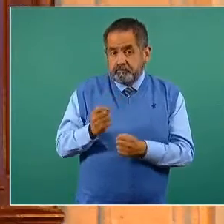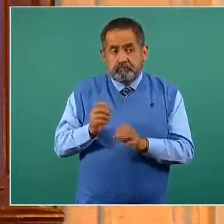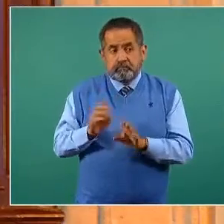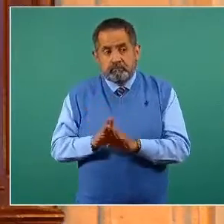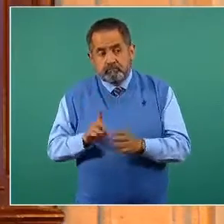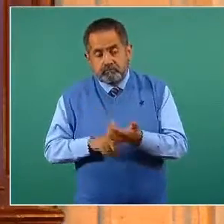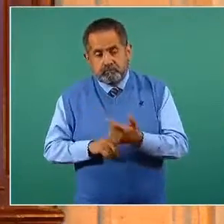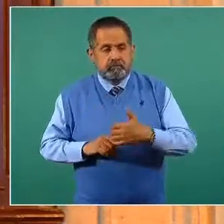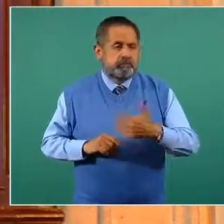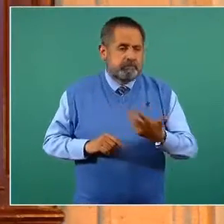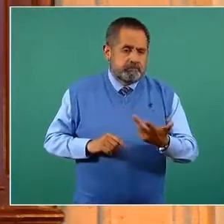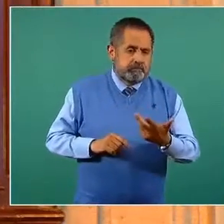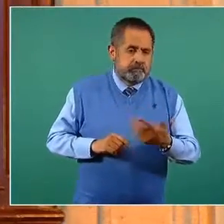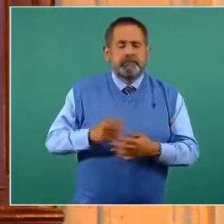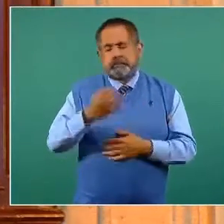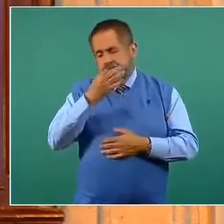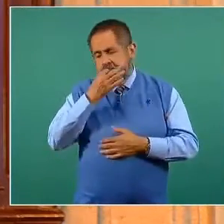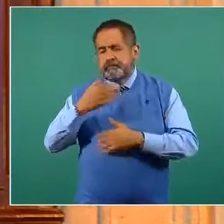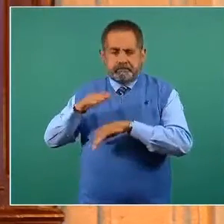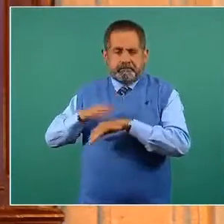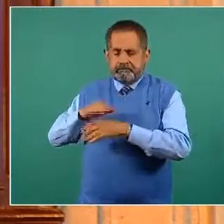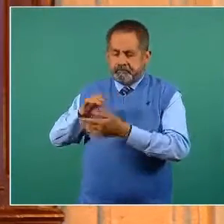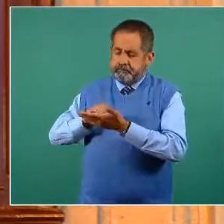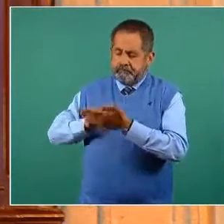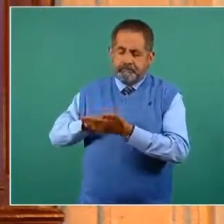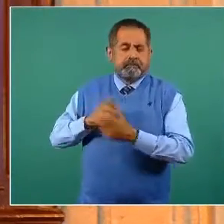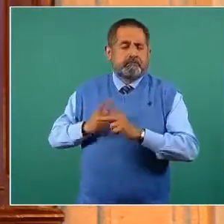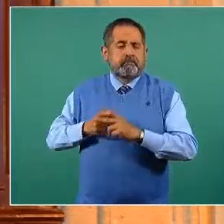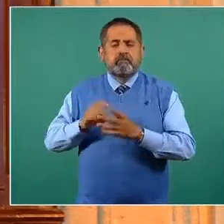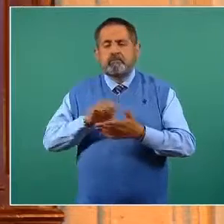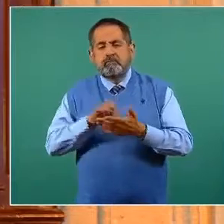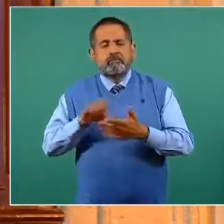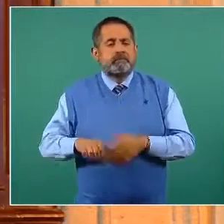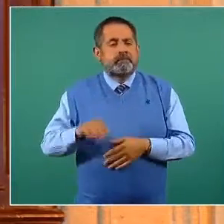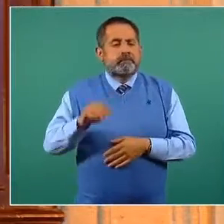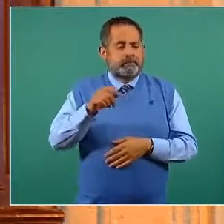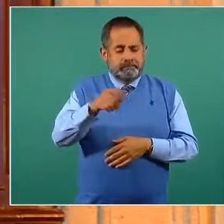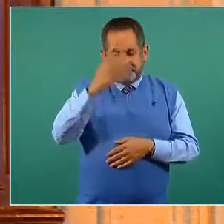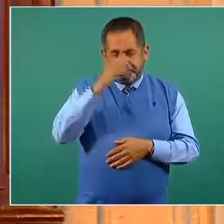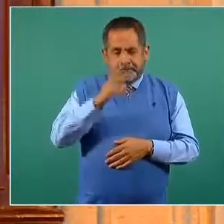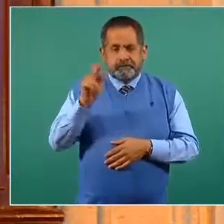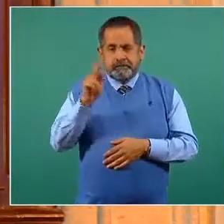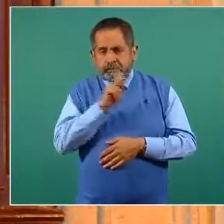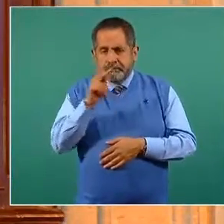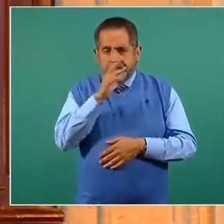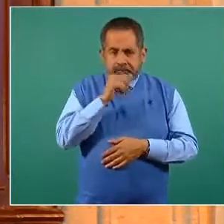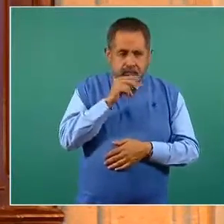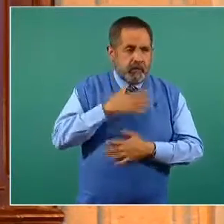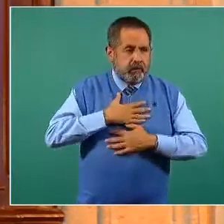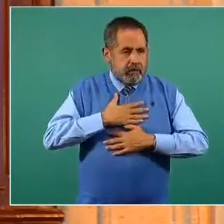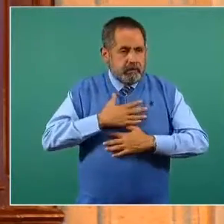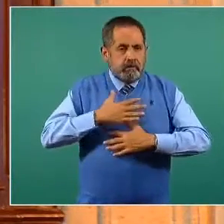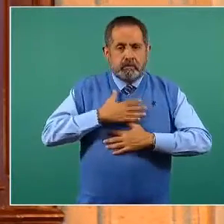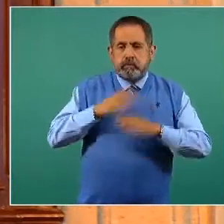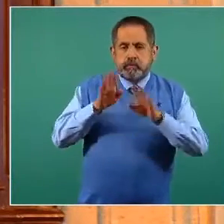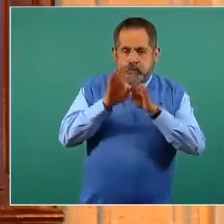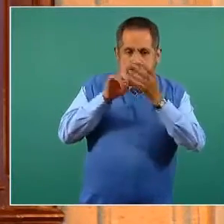gravedad, entre las cuales siempre hemos destacado, por ejemplo, la falta obviamente de aire, la sensación de que en su momento